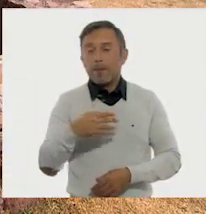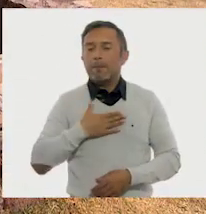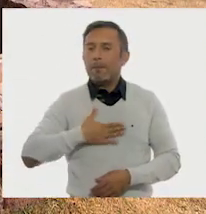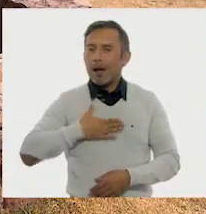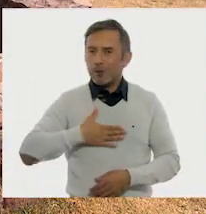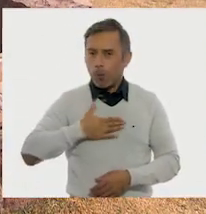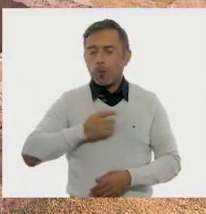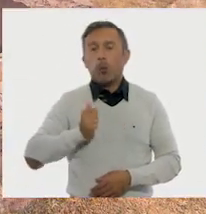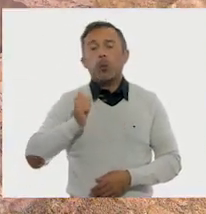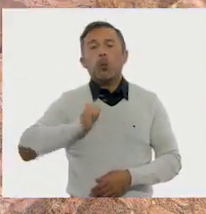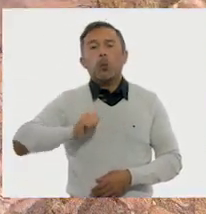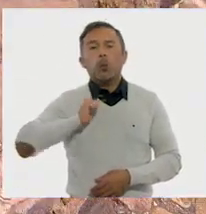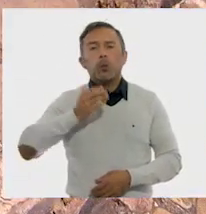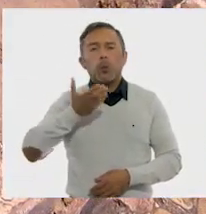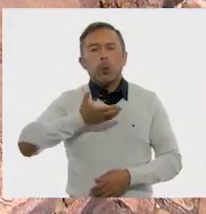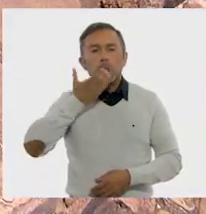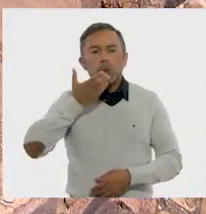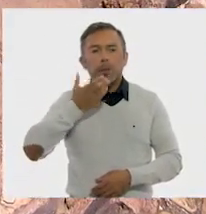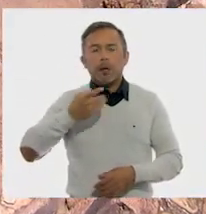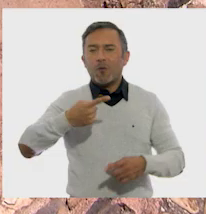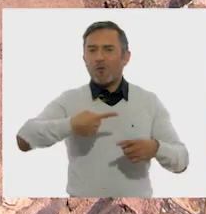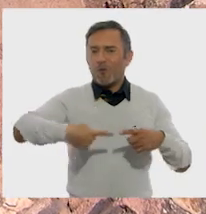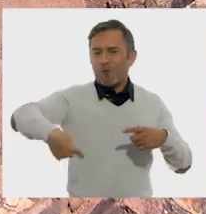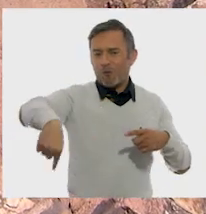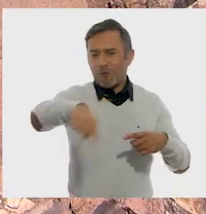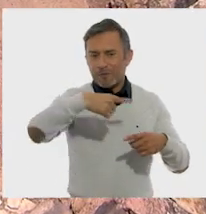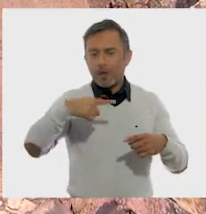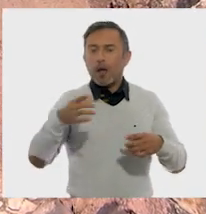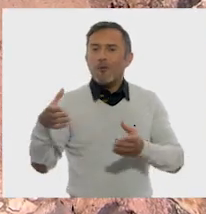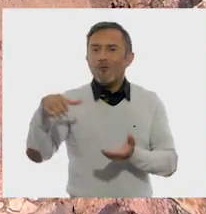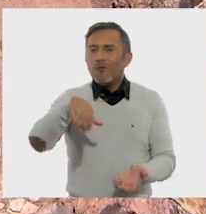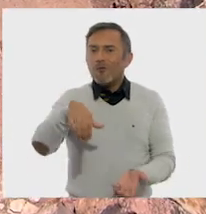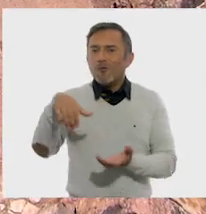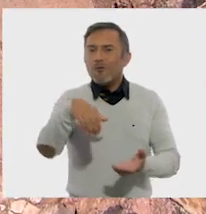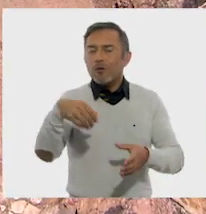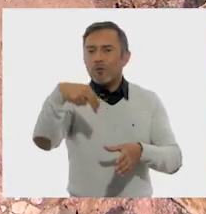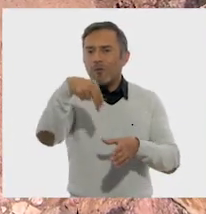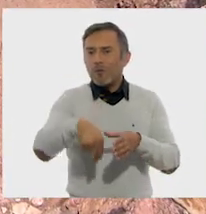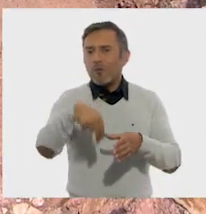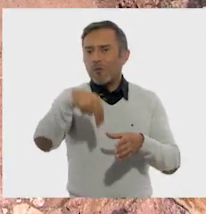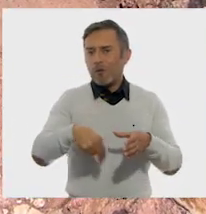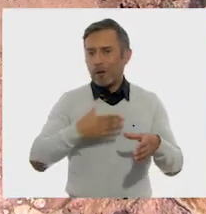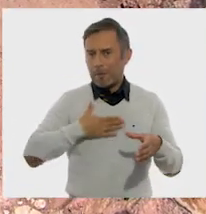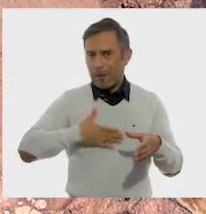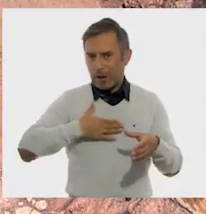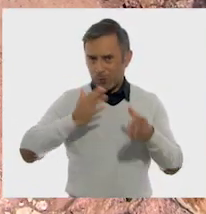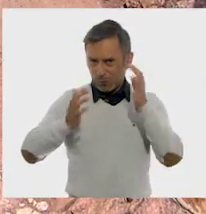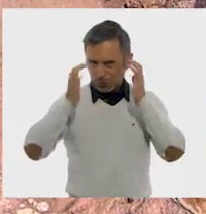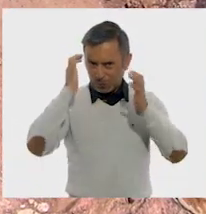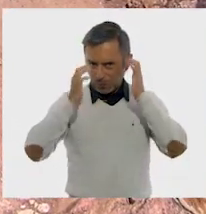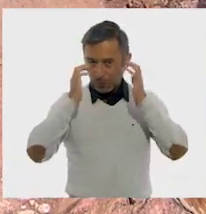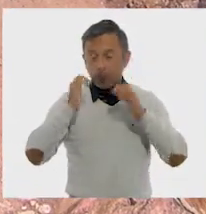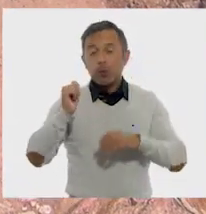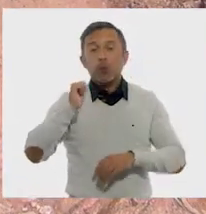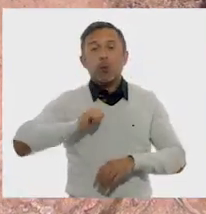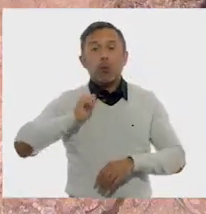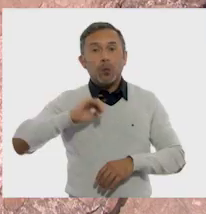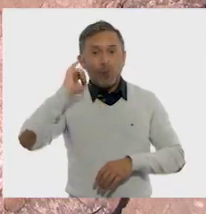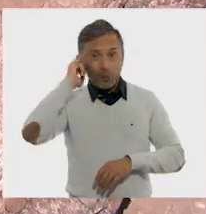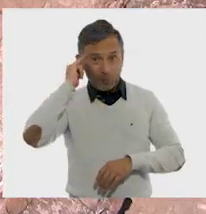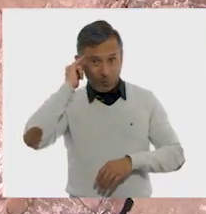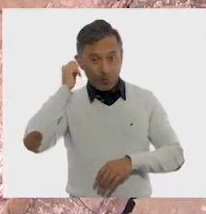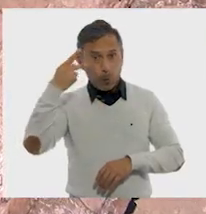hacían unas grandes pozas de agua y ellos iban a hacer como su limpieza, ¿no? Dentro de la época prehispánica tenemos un poquito diferente la concepción del